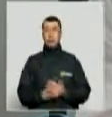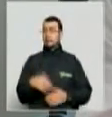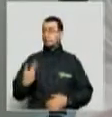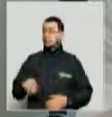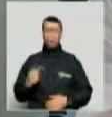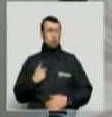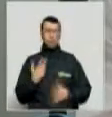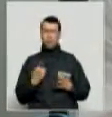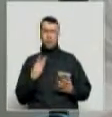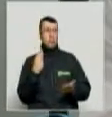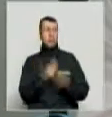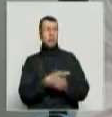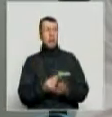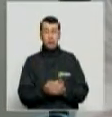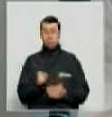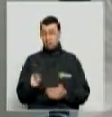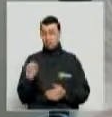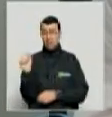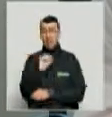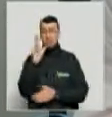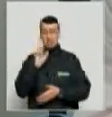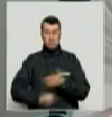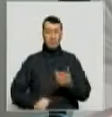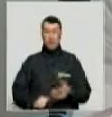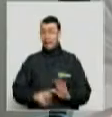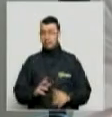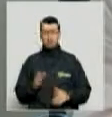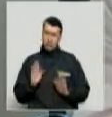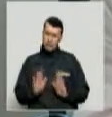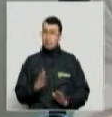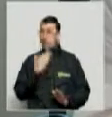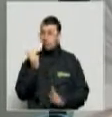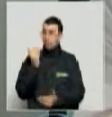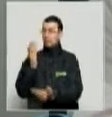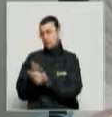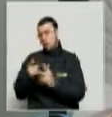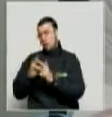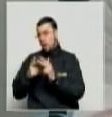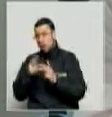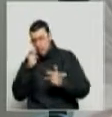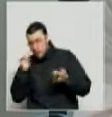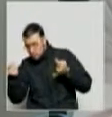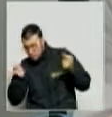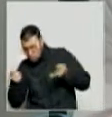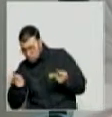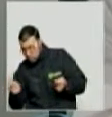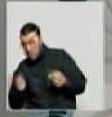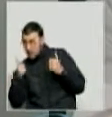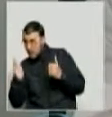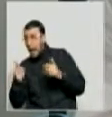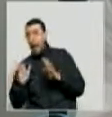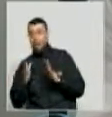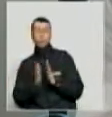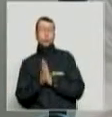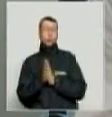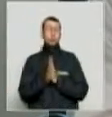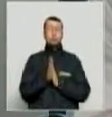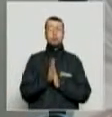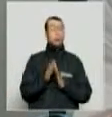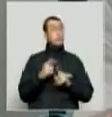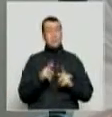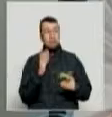quiero pagar esa multa, me quitan el carro, la grúa y demás. Peor no es con el cuerpo. No lo llevamos